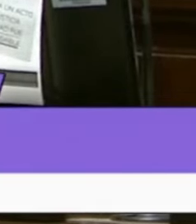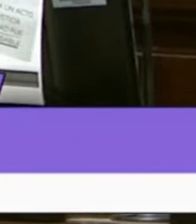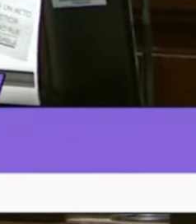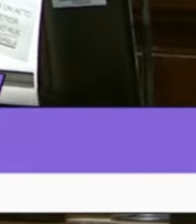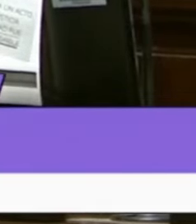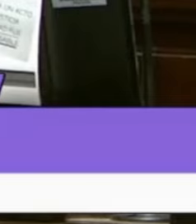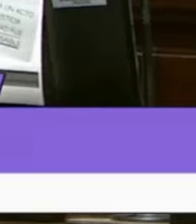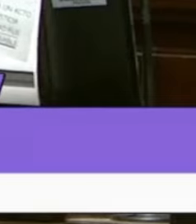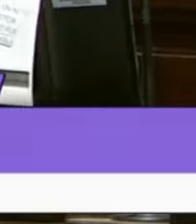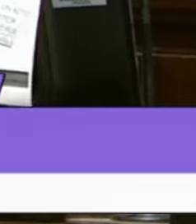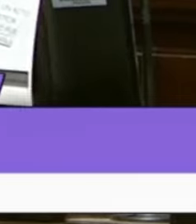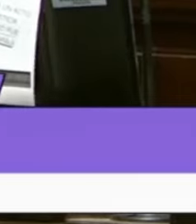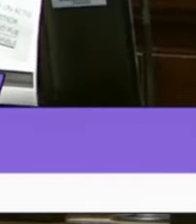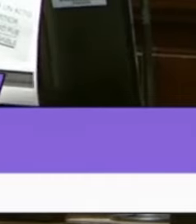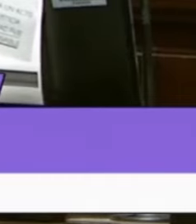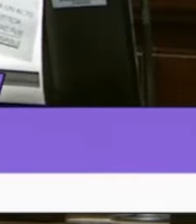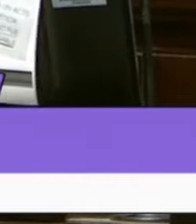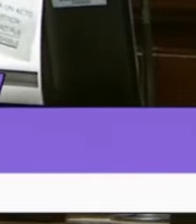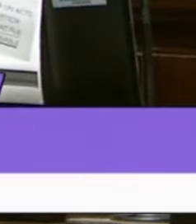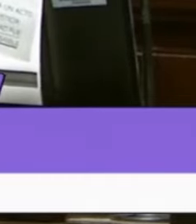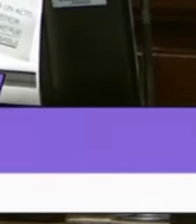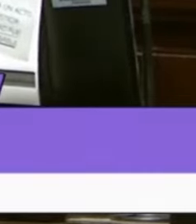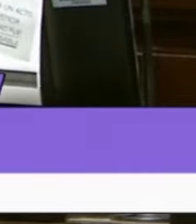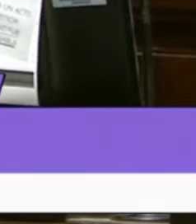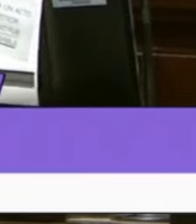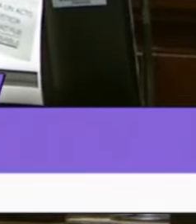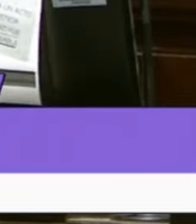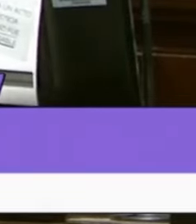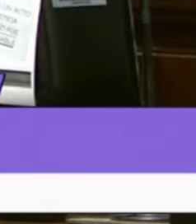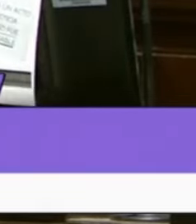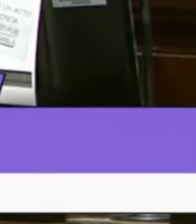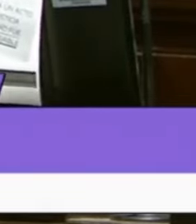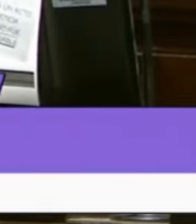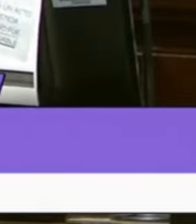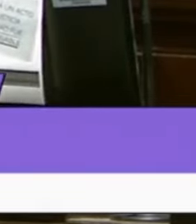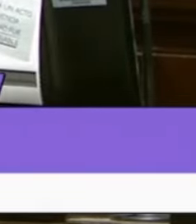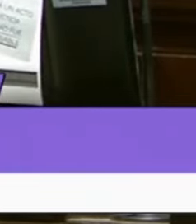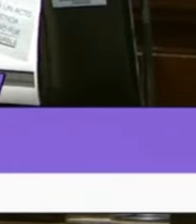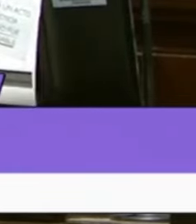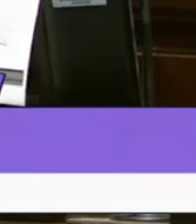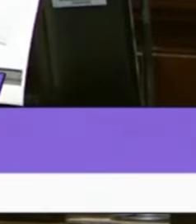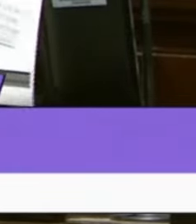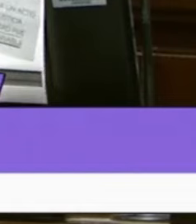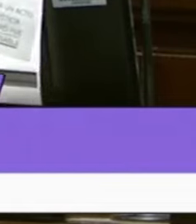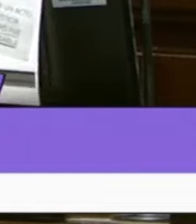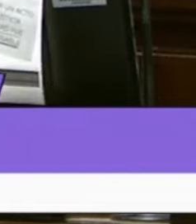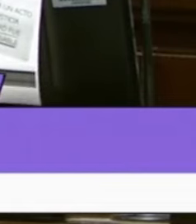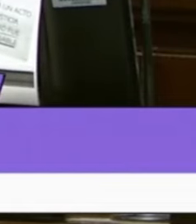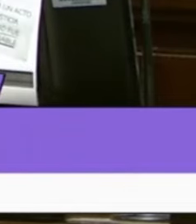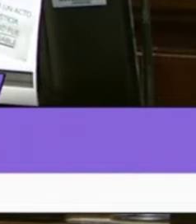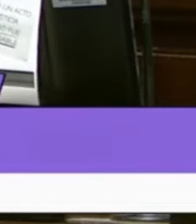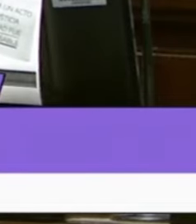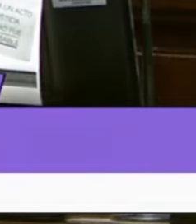acá no se dice nada. Entonces le digo al ex Pampito que habló antes, si va a votar a favor de enfermería o no. Me interesa saberlo,